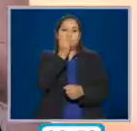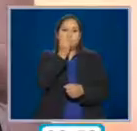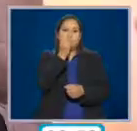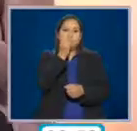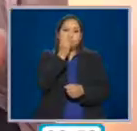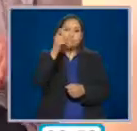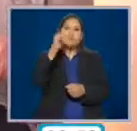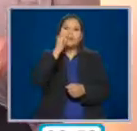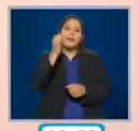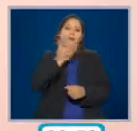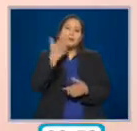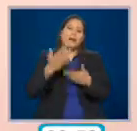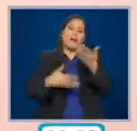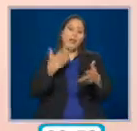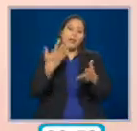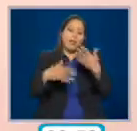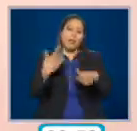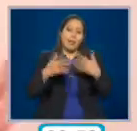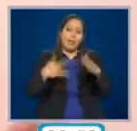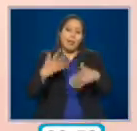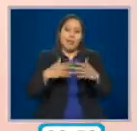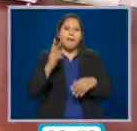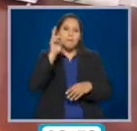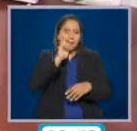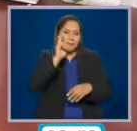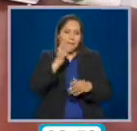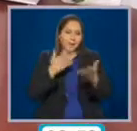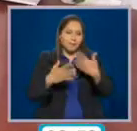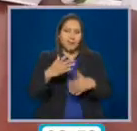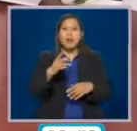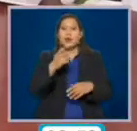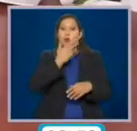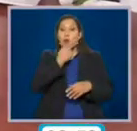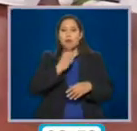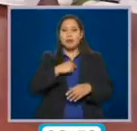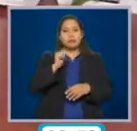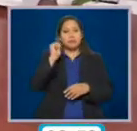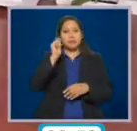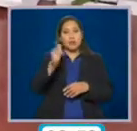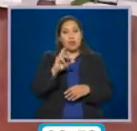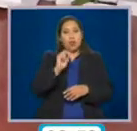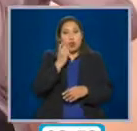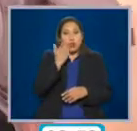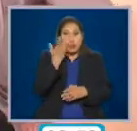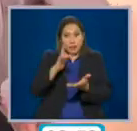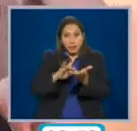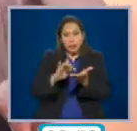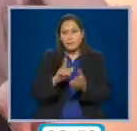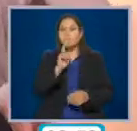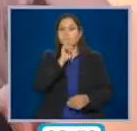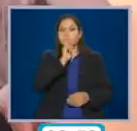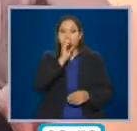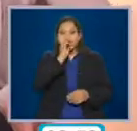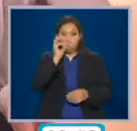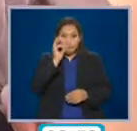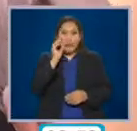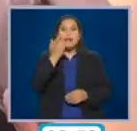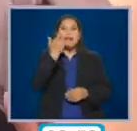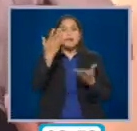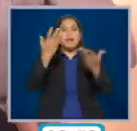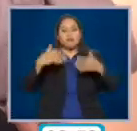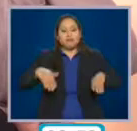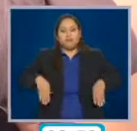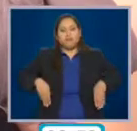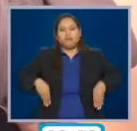tiene que ir acompañado. Los hombres cuando dicen yo no me voy a involucrar, tienden a meter las manos en los bolsillos del saco así o del como, pantalón. Me lavo